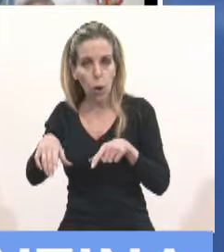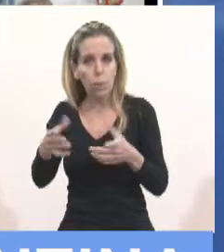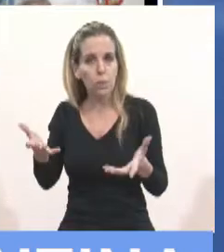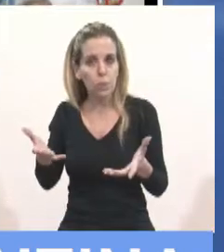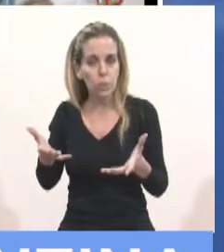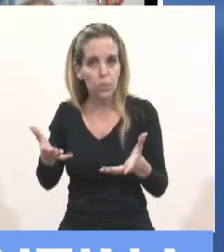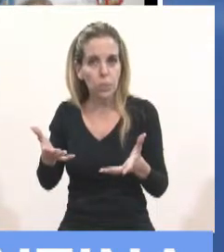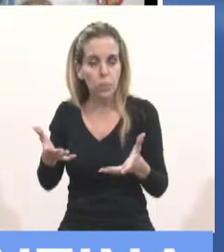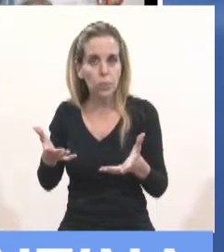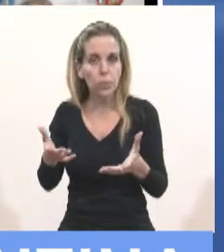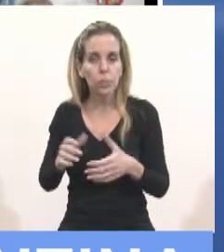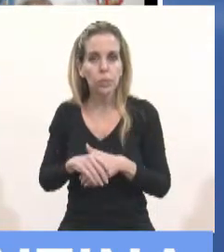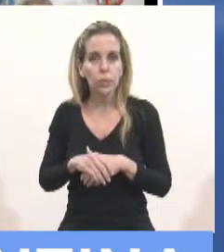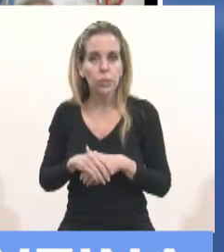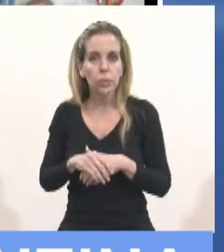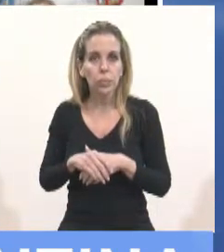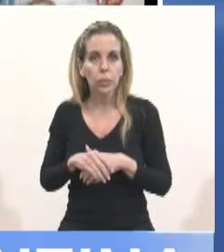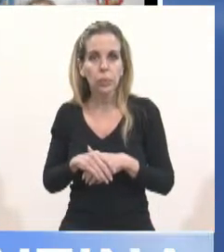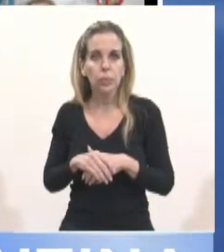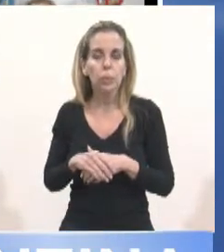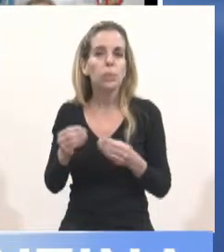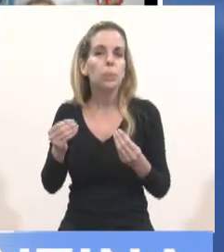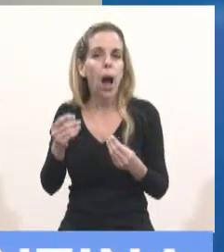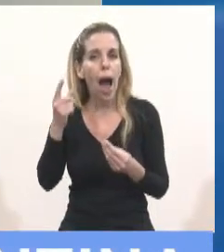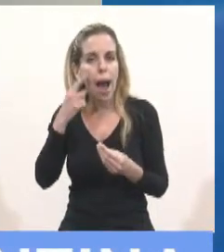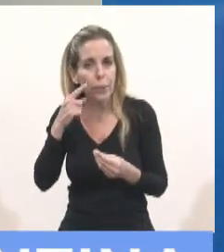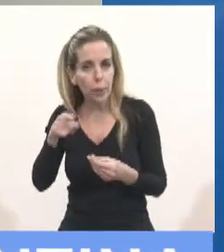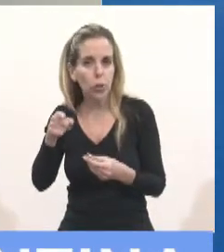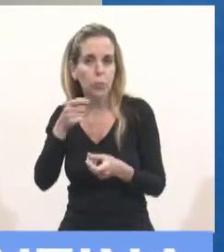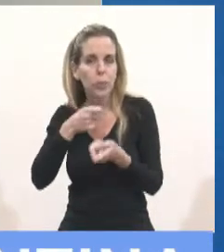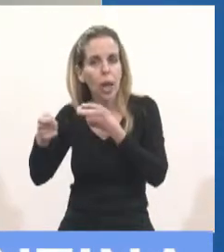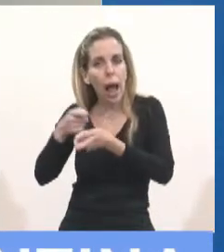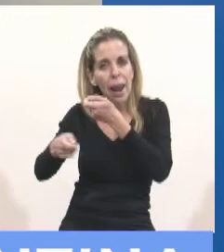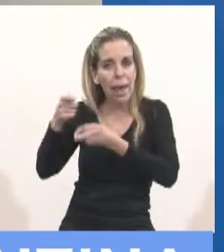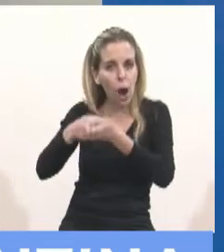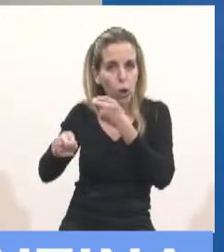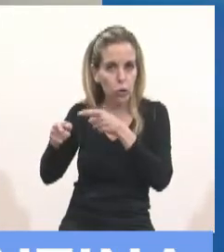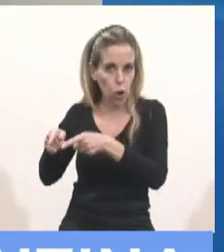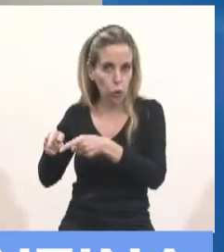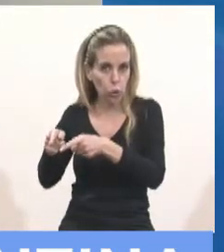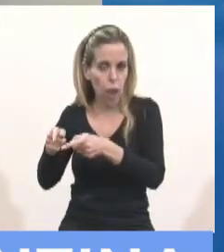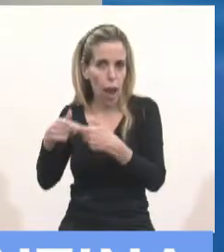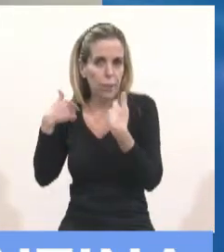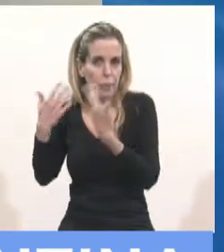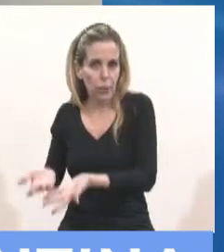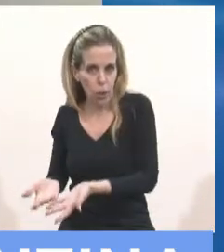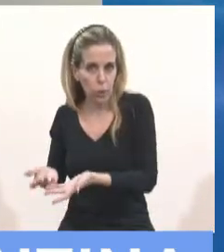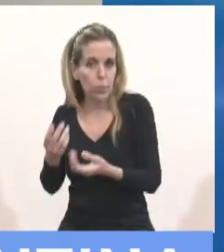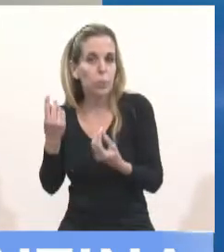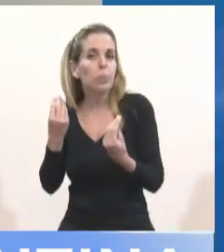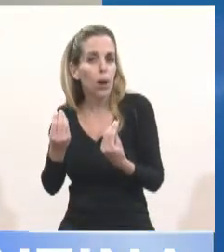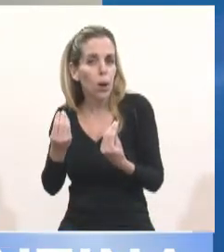a los argentinos para hacer negocios y beneficios sobre el esfuerzo de las